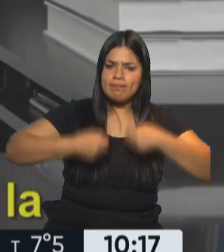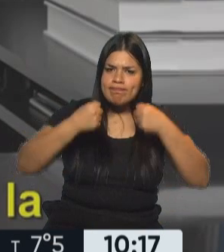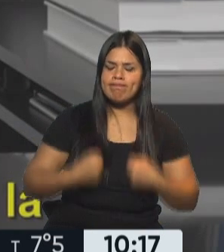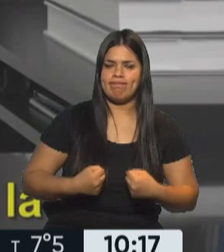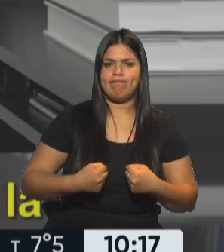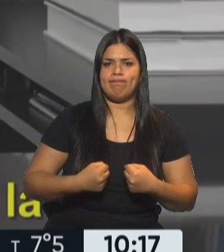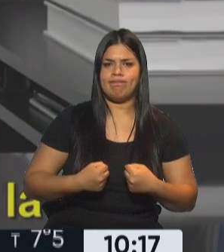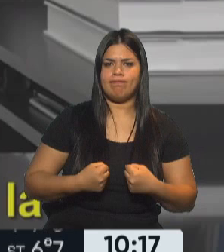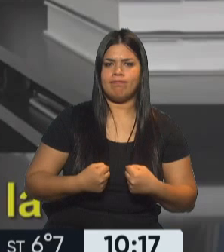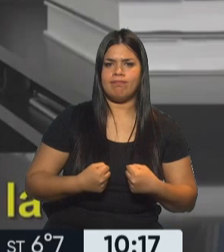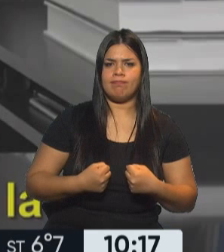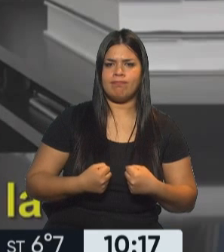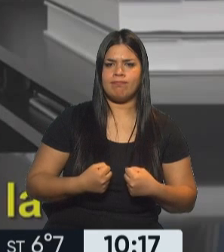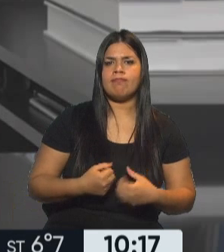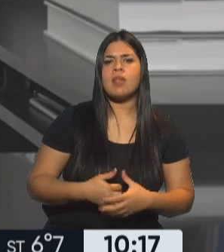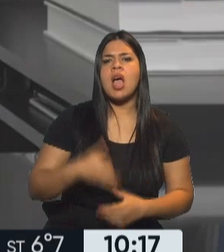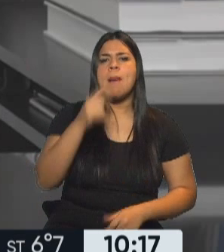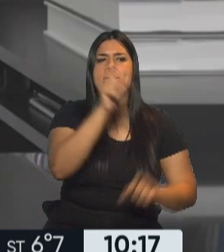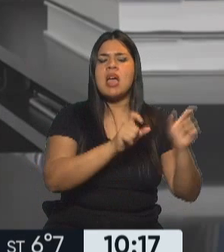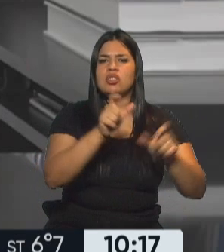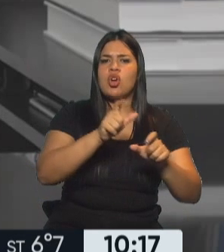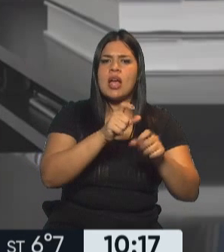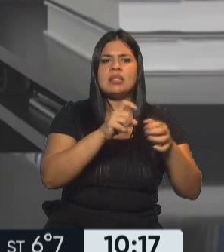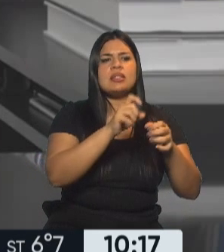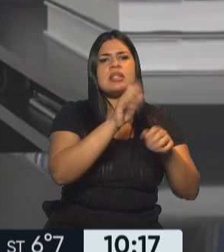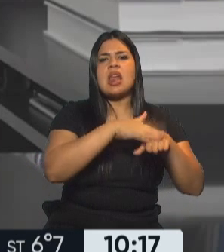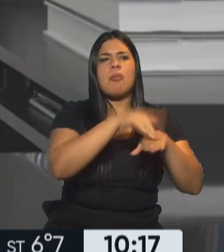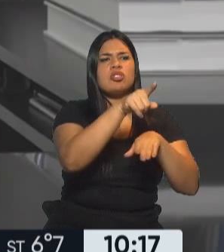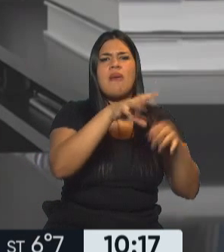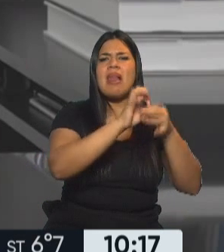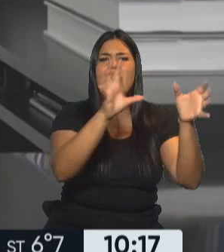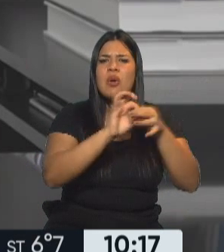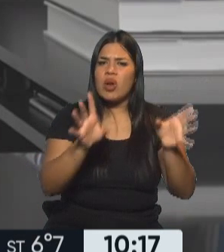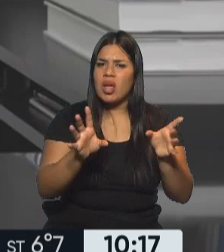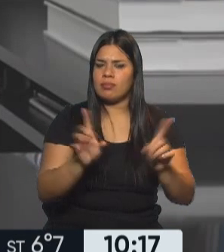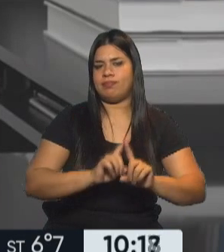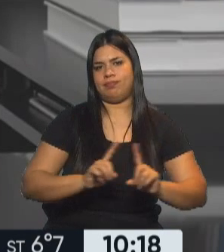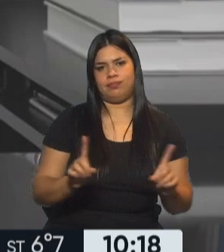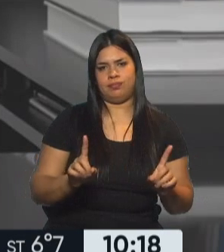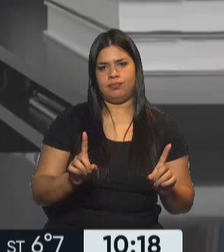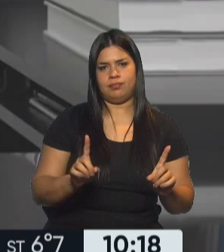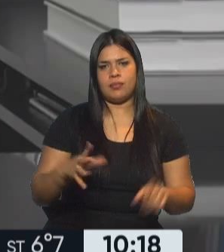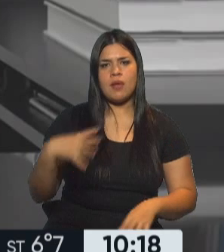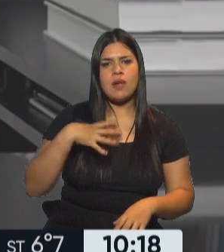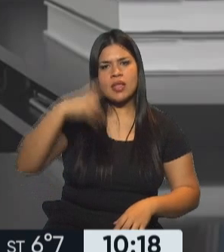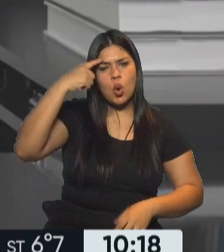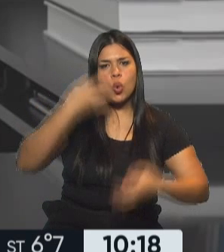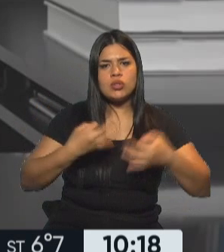que el insoportable peso de la impunidad solo puede disiparse con una verdadera